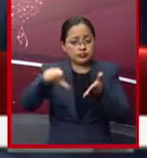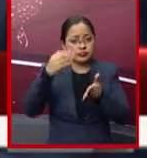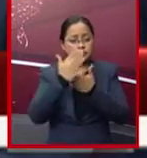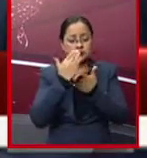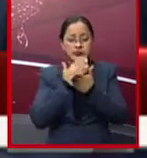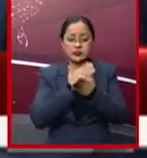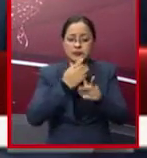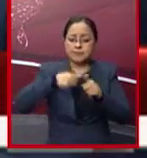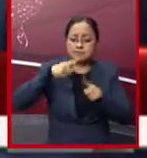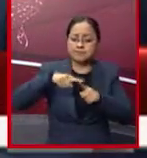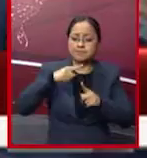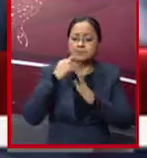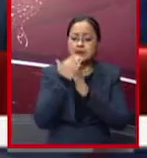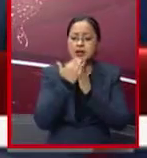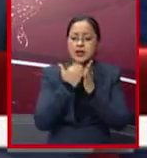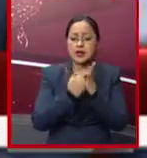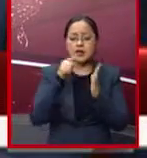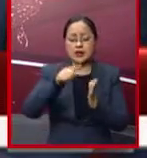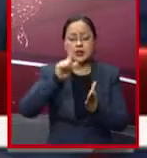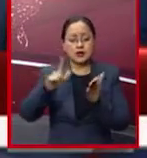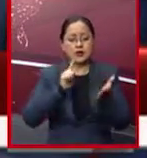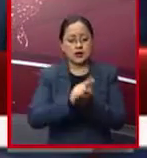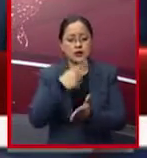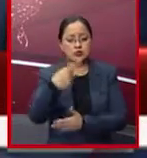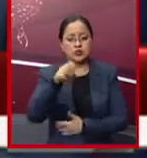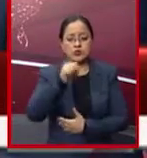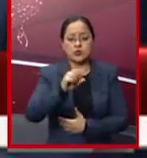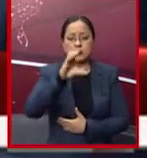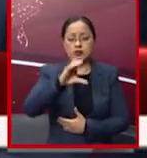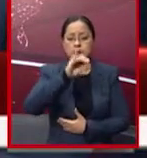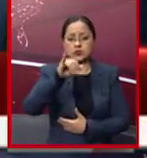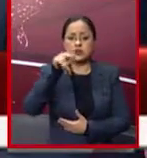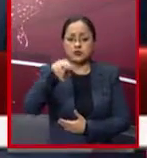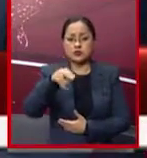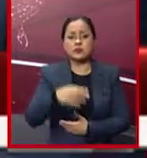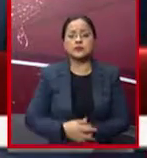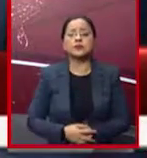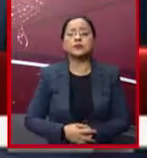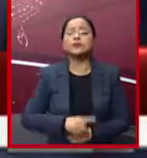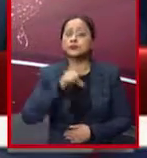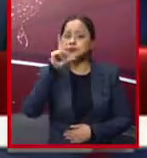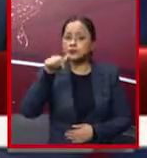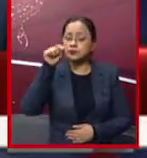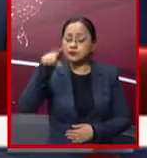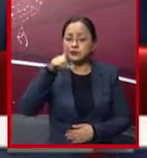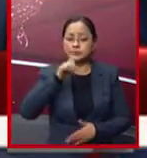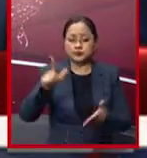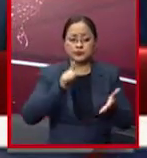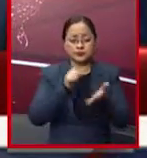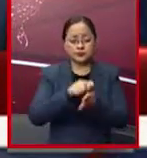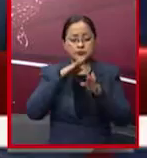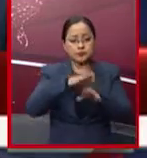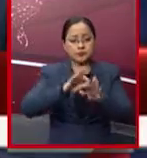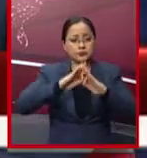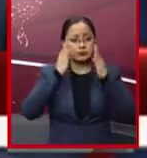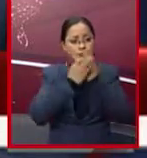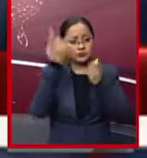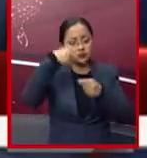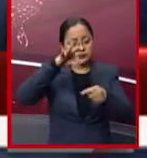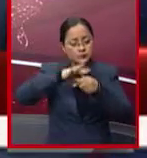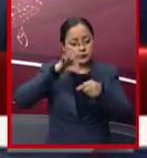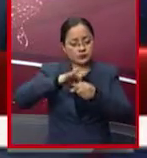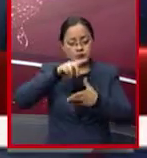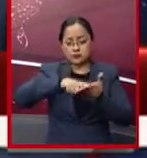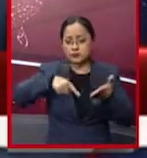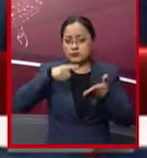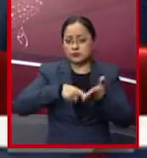derogan diversas disposiciones de la Ley Orgánica del Poder Judicial de la Federación y de la Ley General del Sistema de Medios de Impugnación